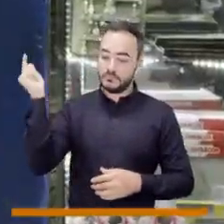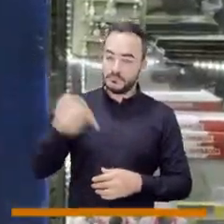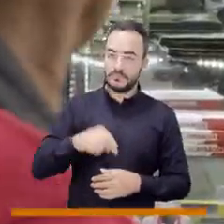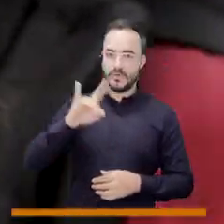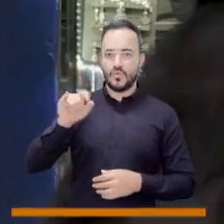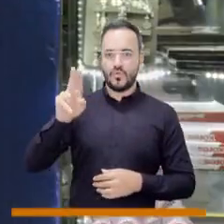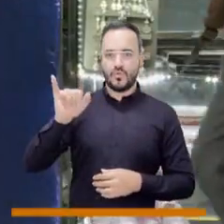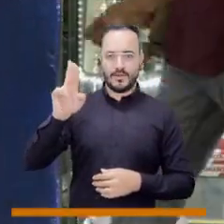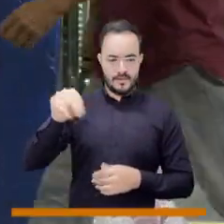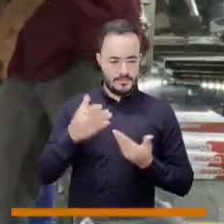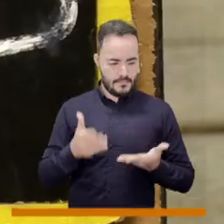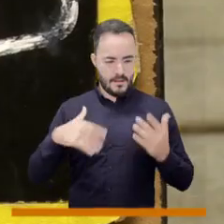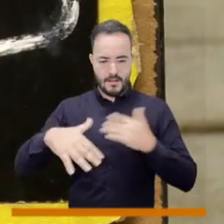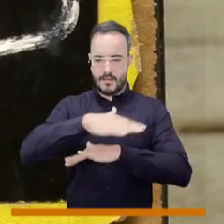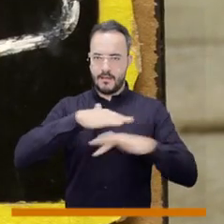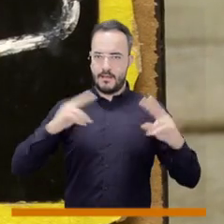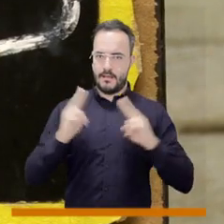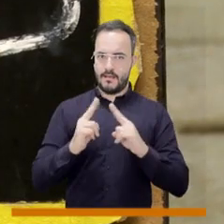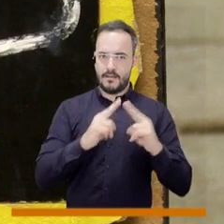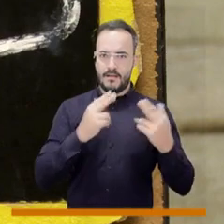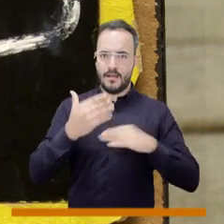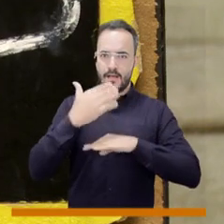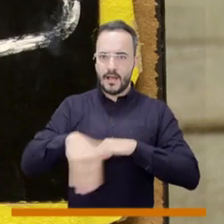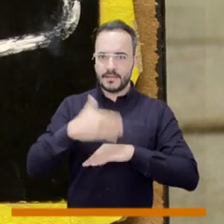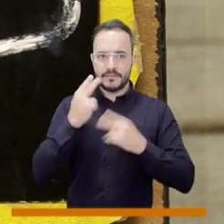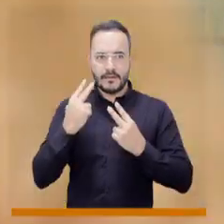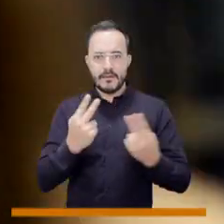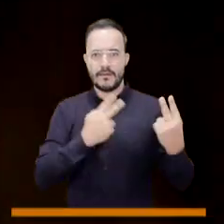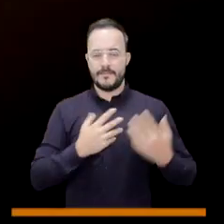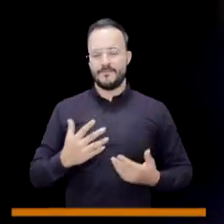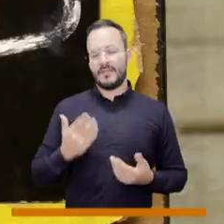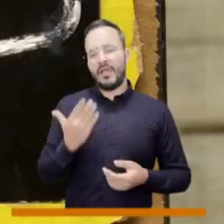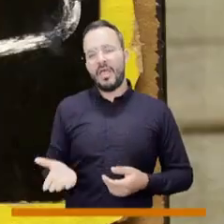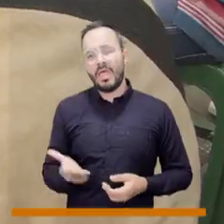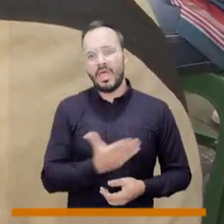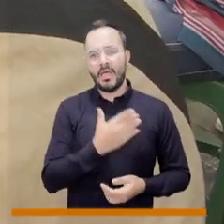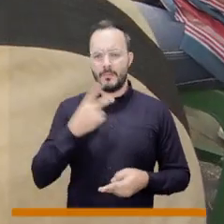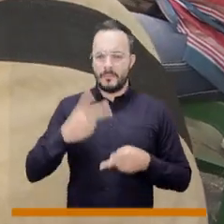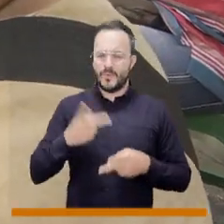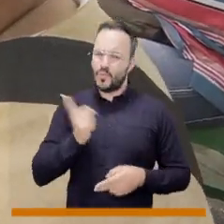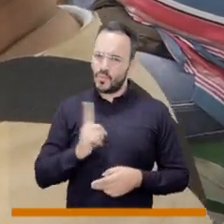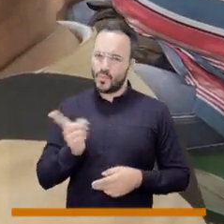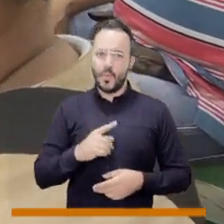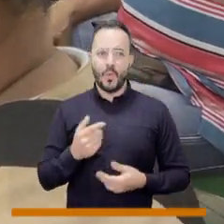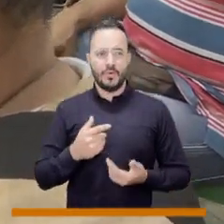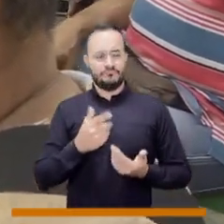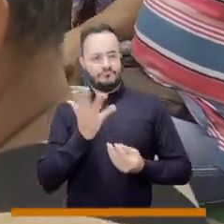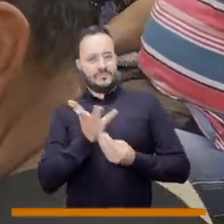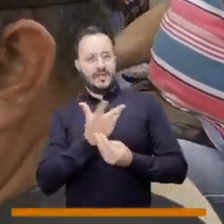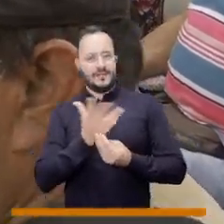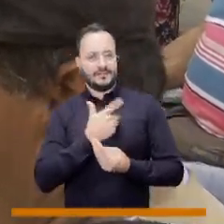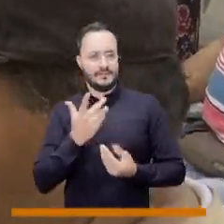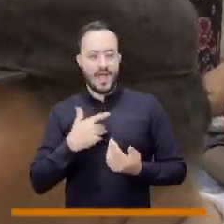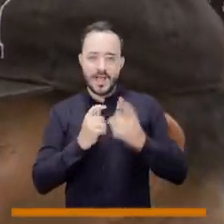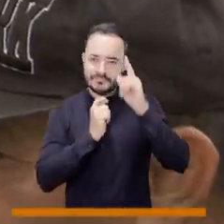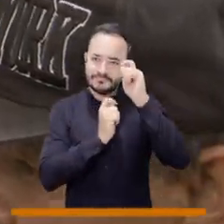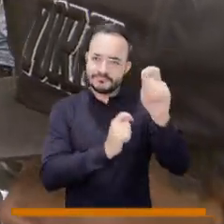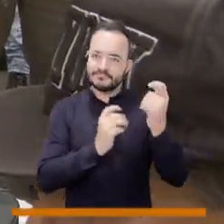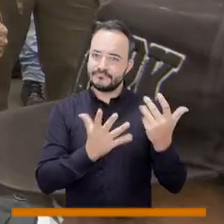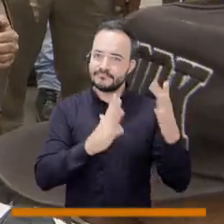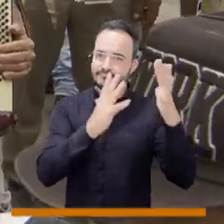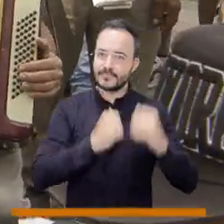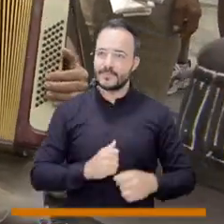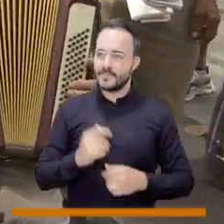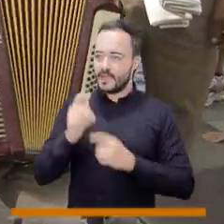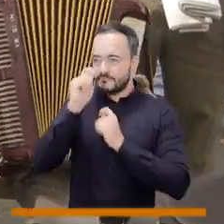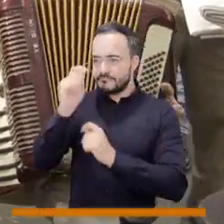cultural, que la gente venga a Junín a ver los artistas, a valorar los artistas, que no son limosneros, que no son peligrosos, sino que deben